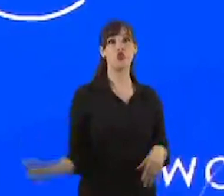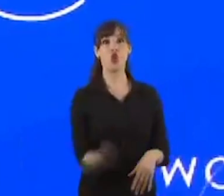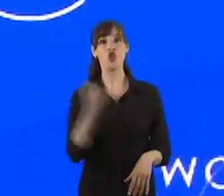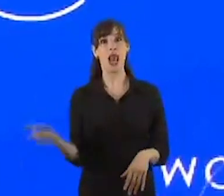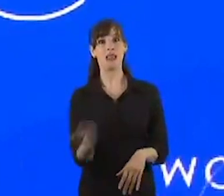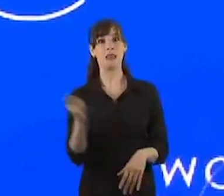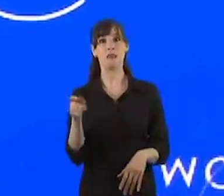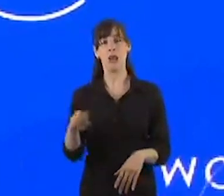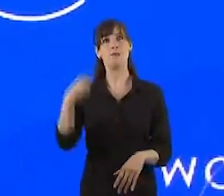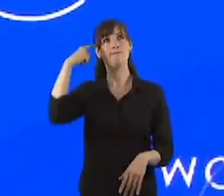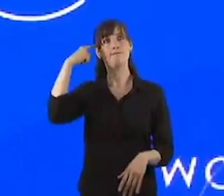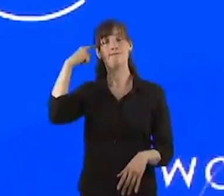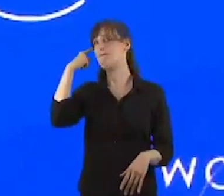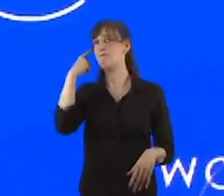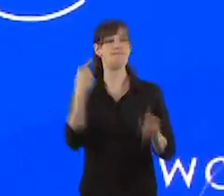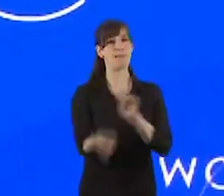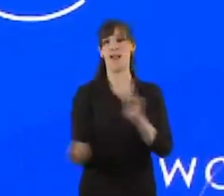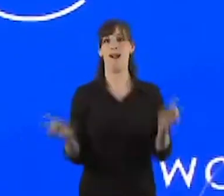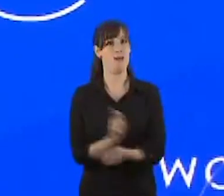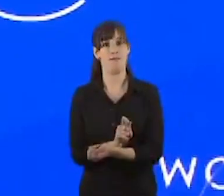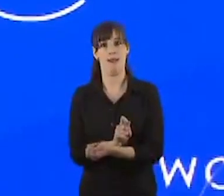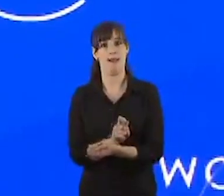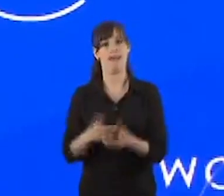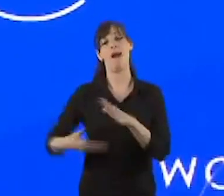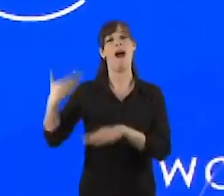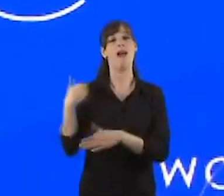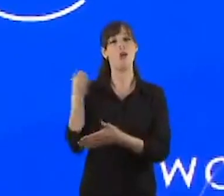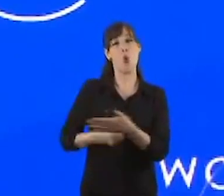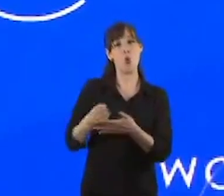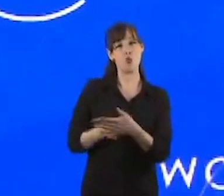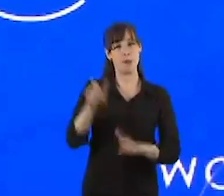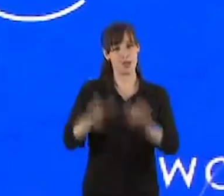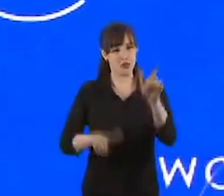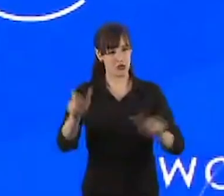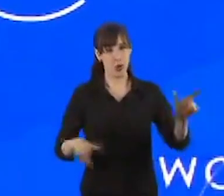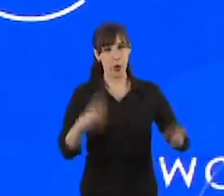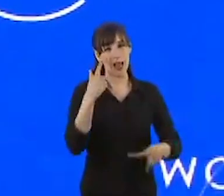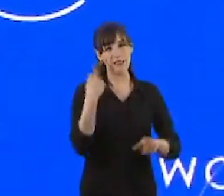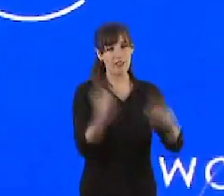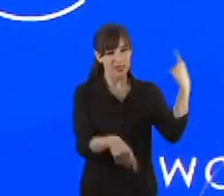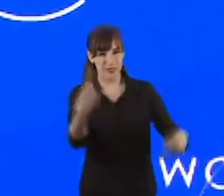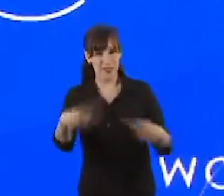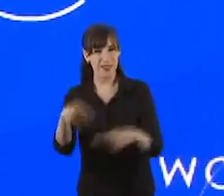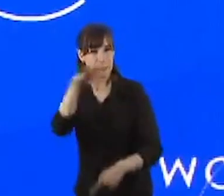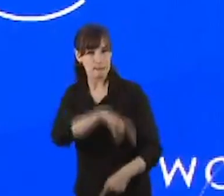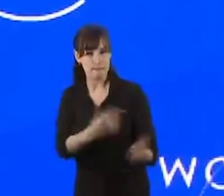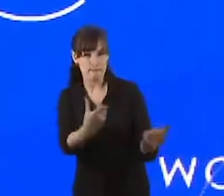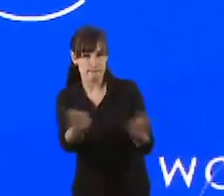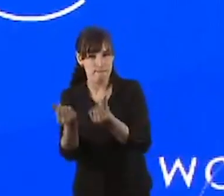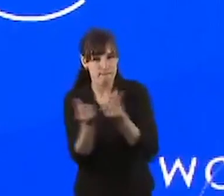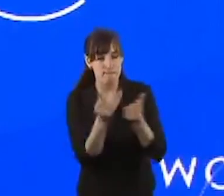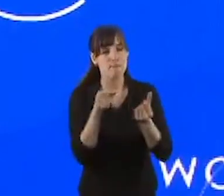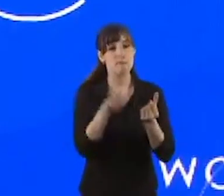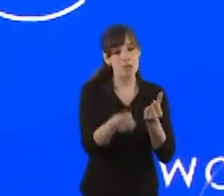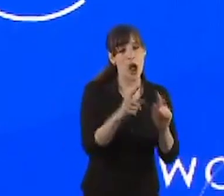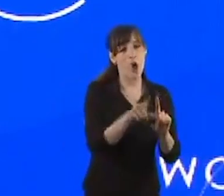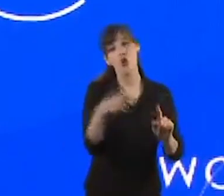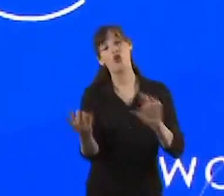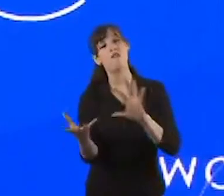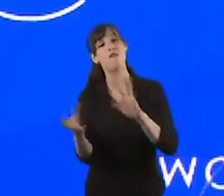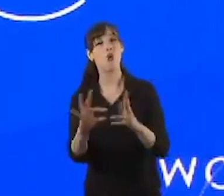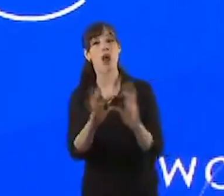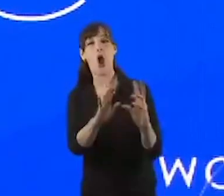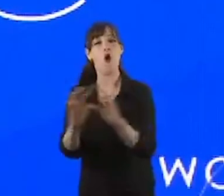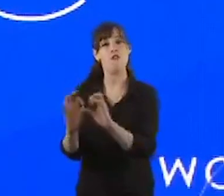agenda. Dejaron atrás la lucha de clases basada en el sistema económico para reemplazarla por otros supuestos conflictos